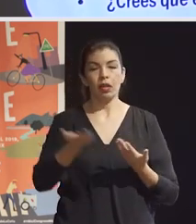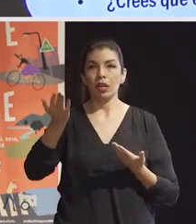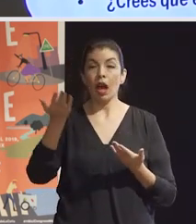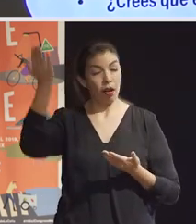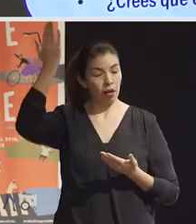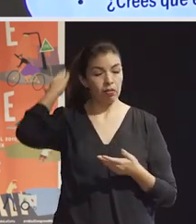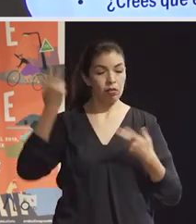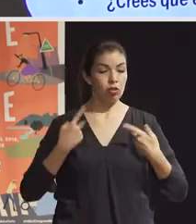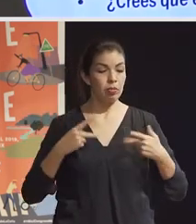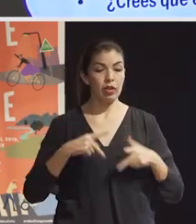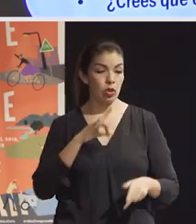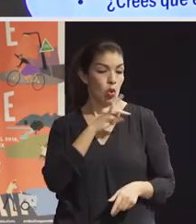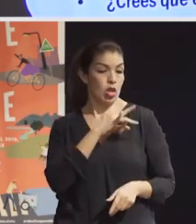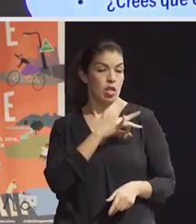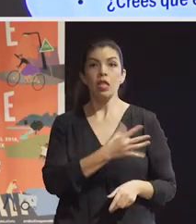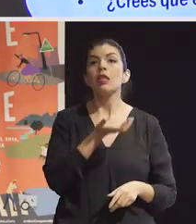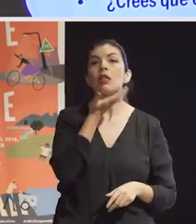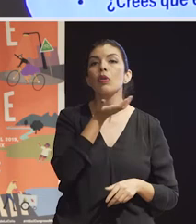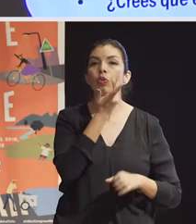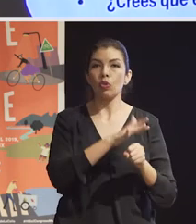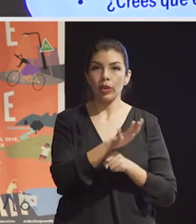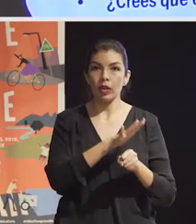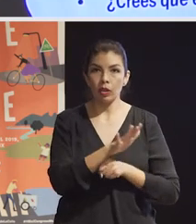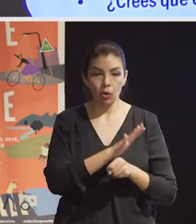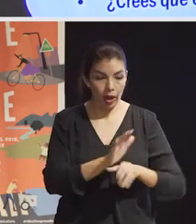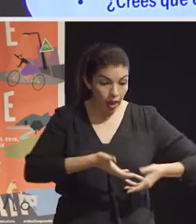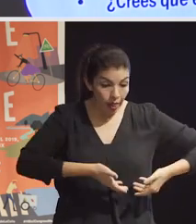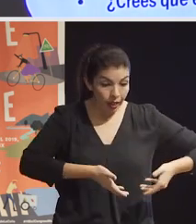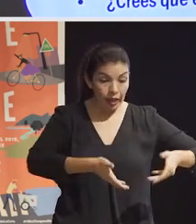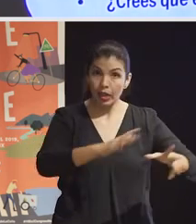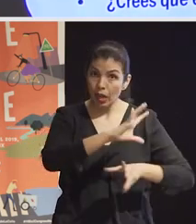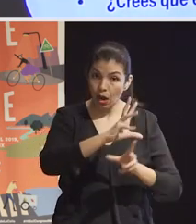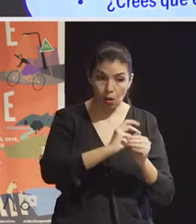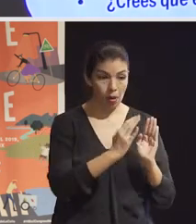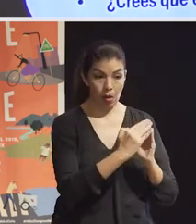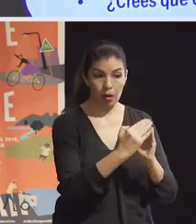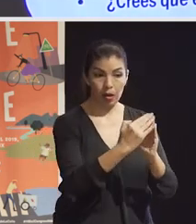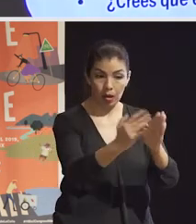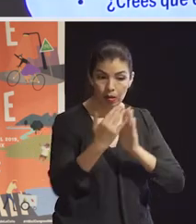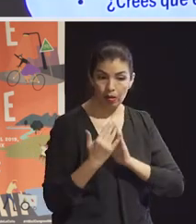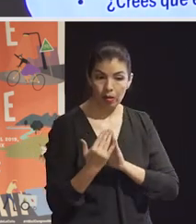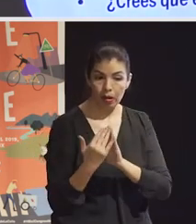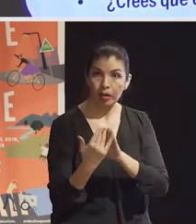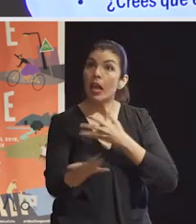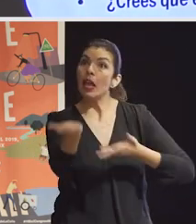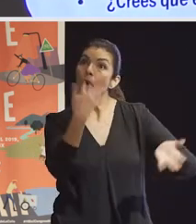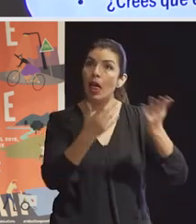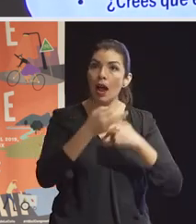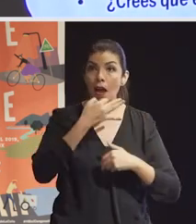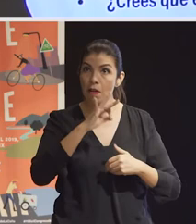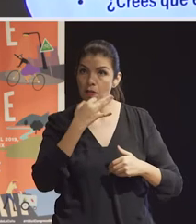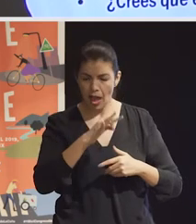y que todavía no se ha vuelto a hacer como que creo mucha desconfianza la gente unos a otros pero escuché